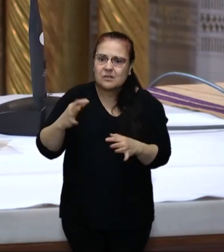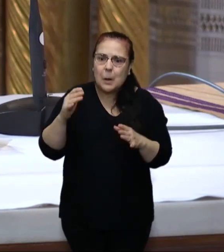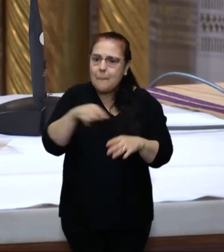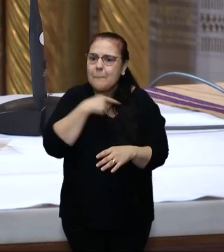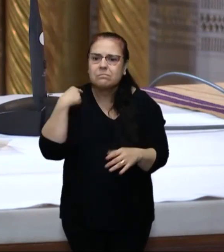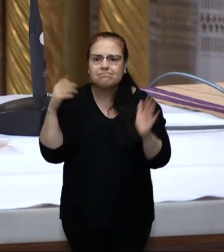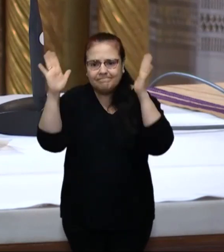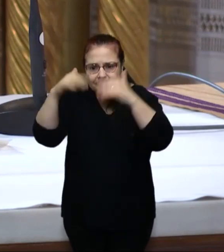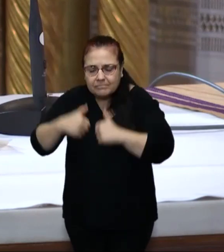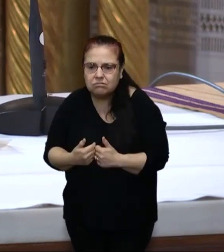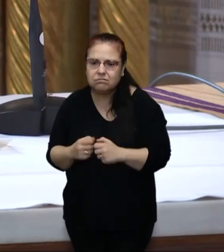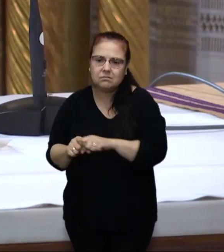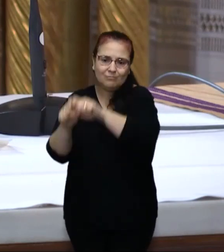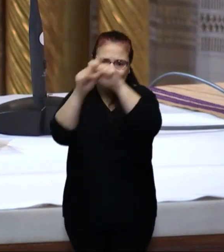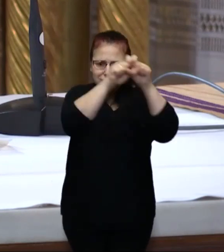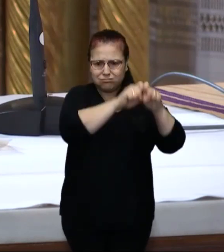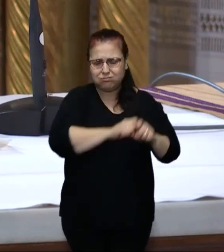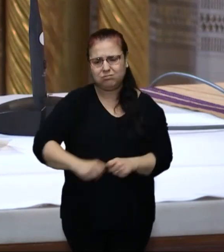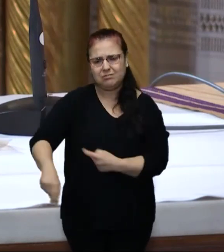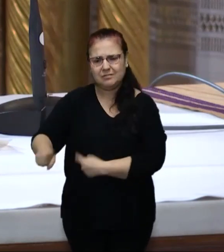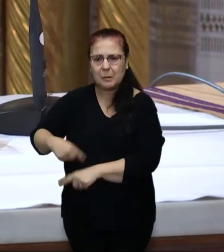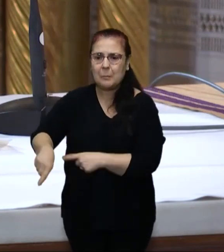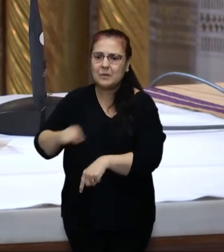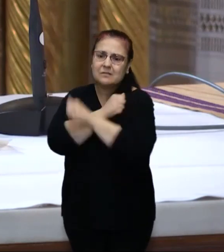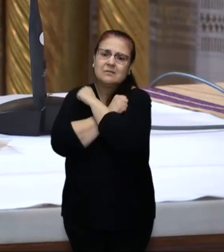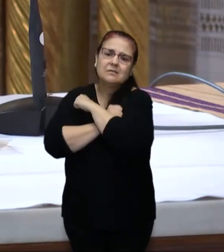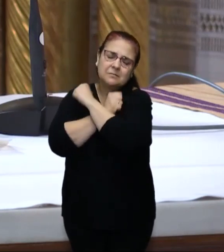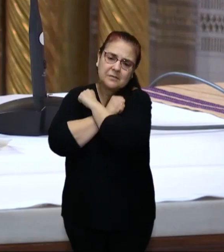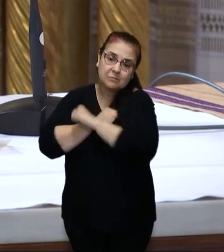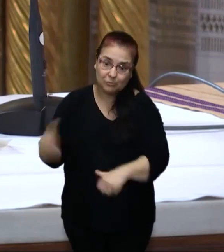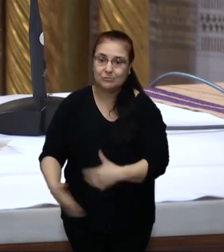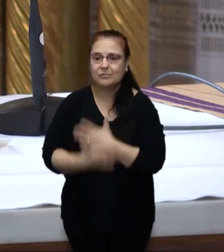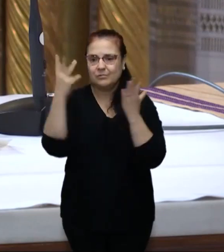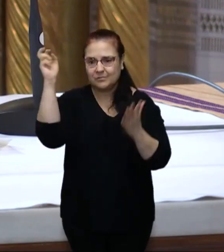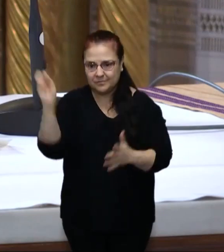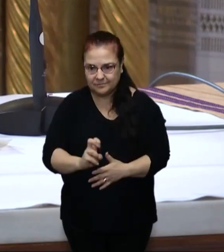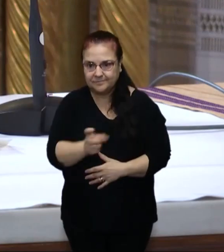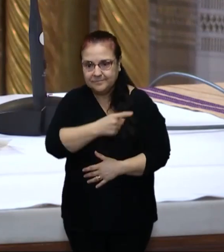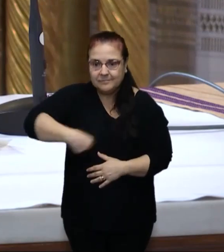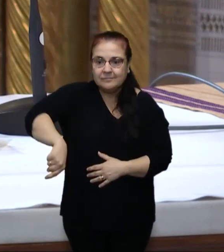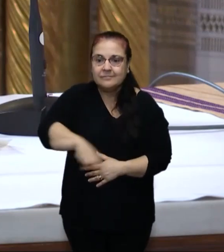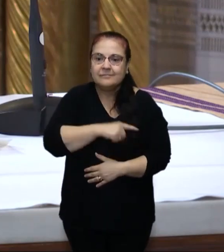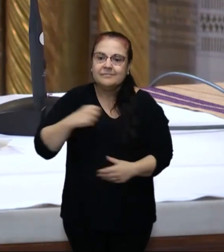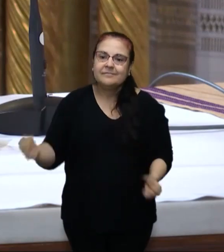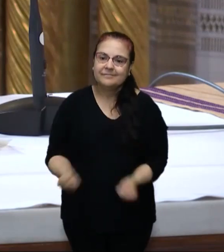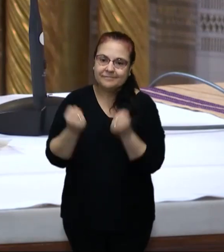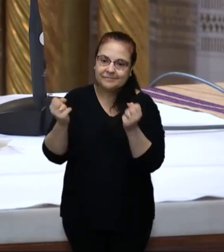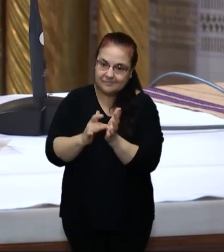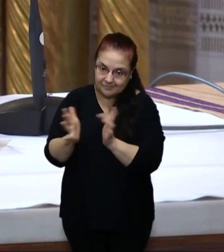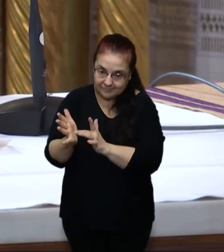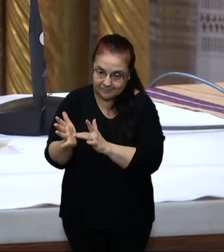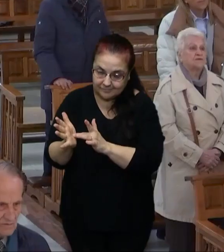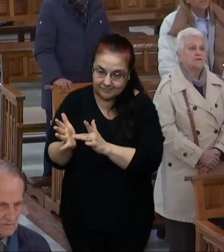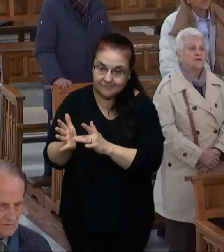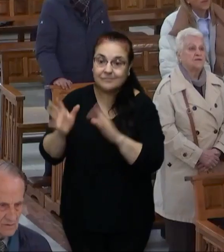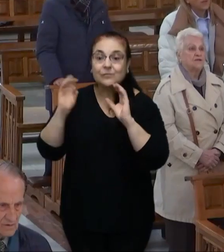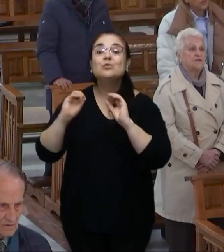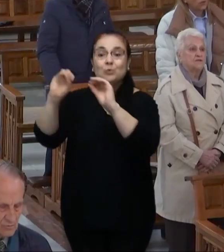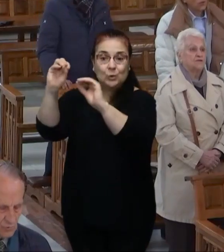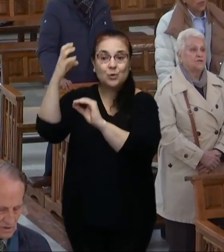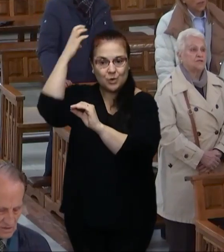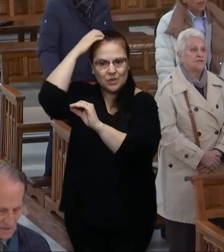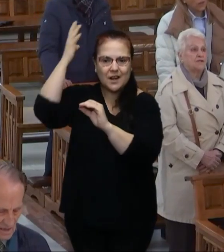de pecado y protegidos de toda perturbación, mientras esperamos la gloriosa venida de nuestro Salvador,